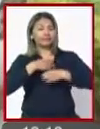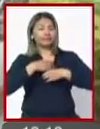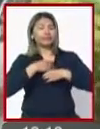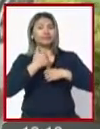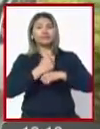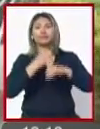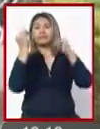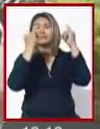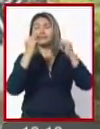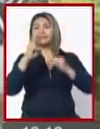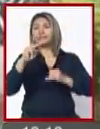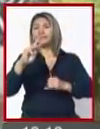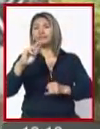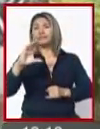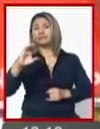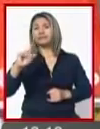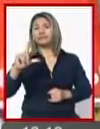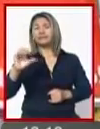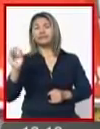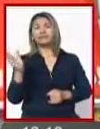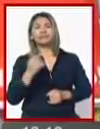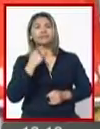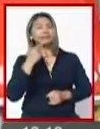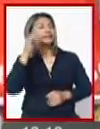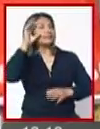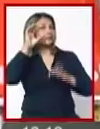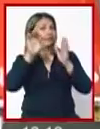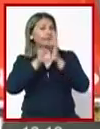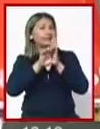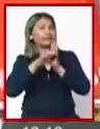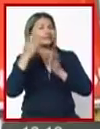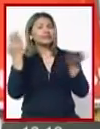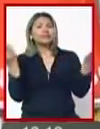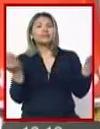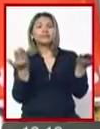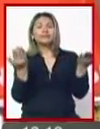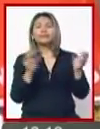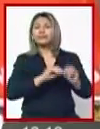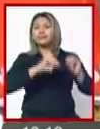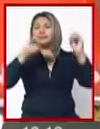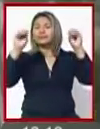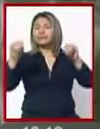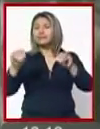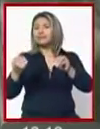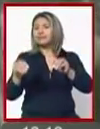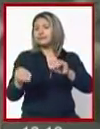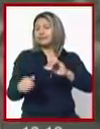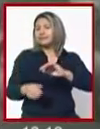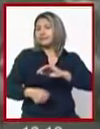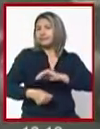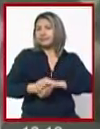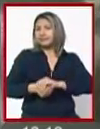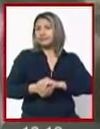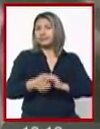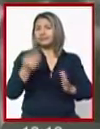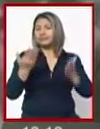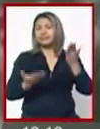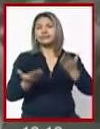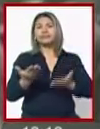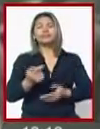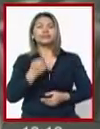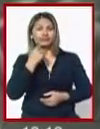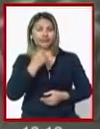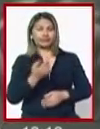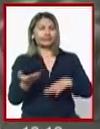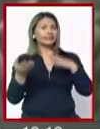protesta está la imagen de Marcelo Quiroga Santa Cruz. De él aún es una incógnita el lugar de dónde están sus restos. Aparentemente lo sabía el dictador García